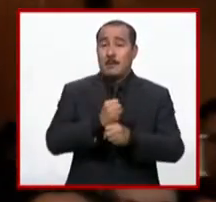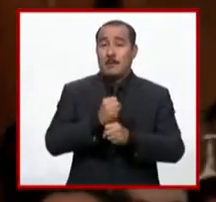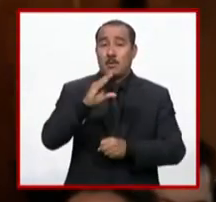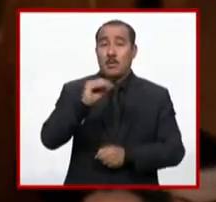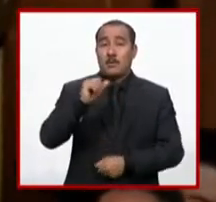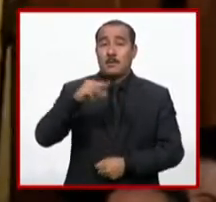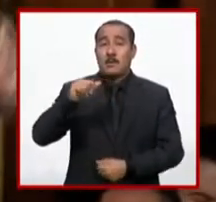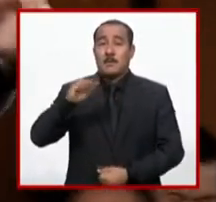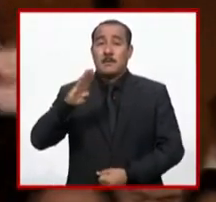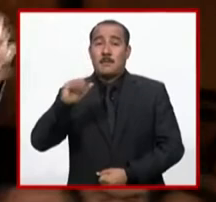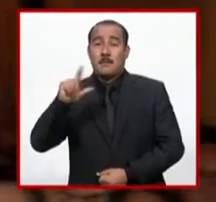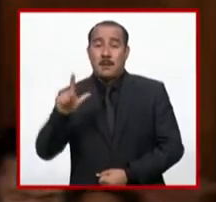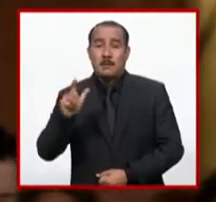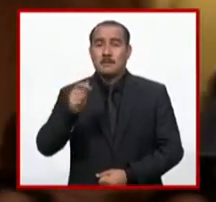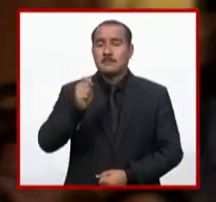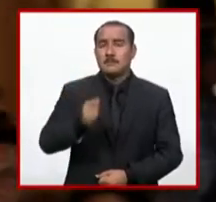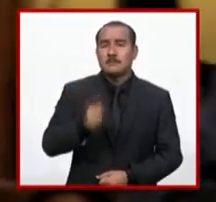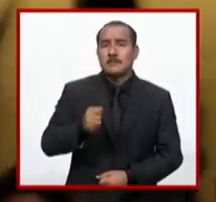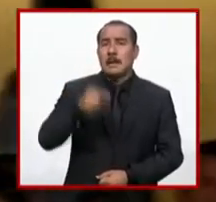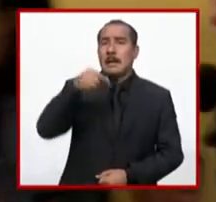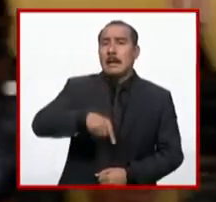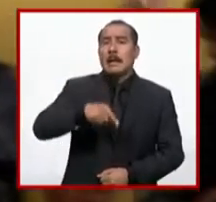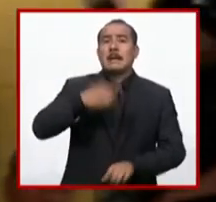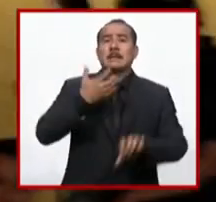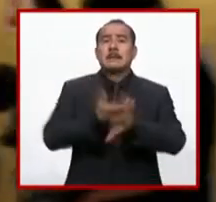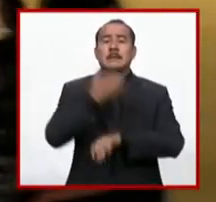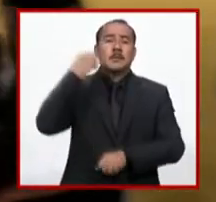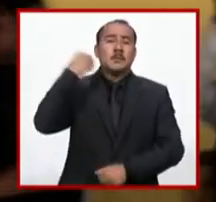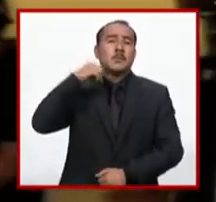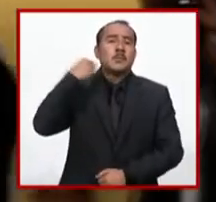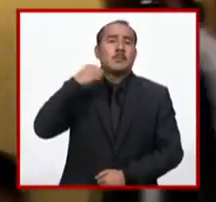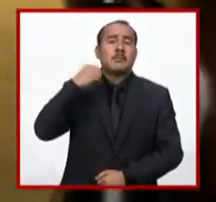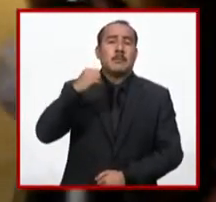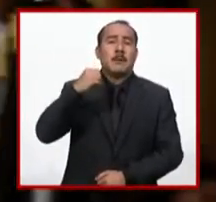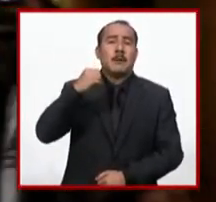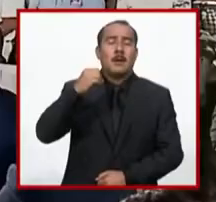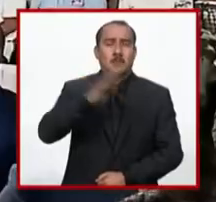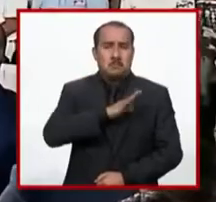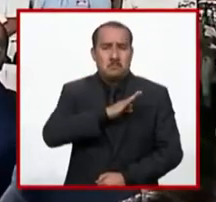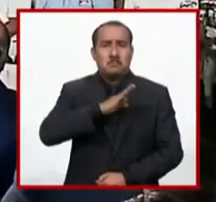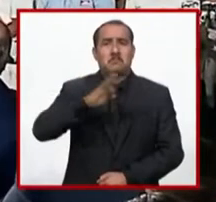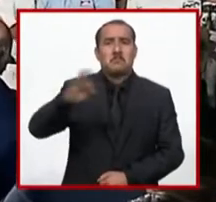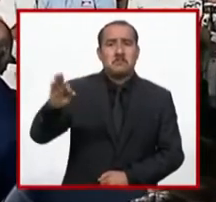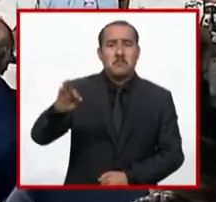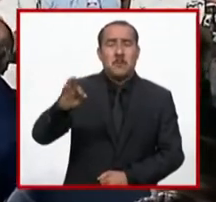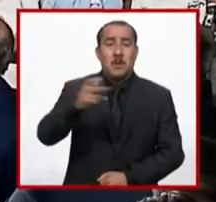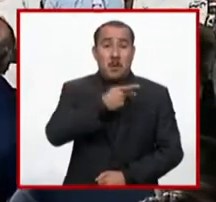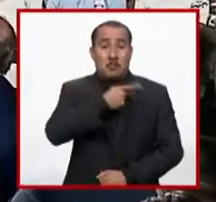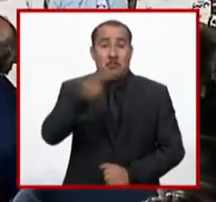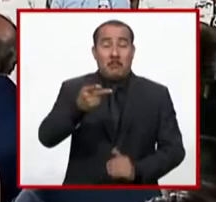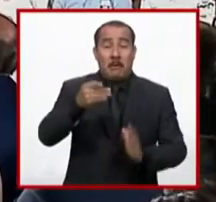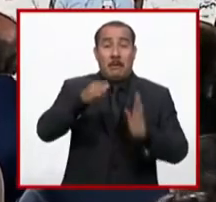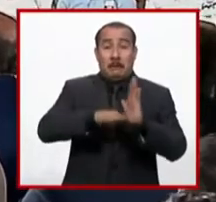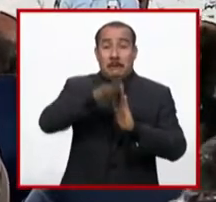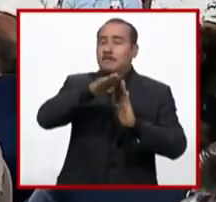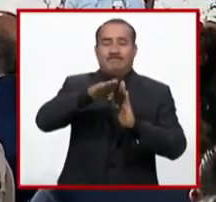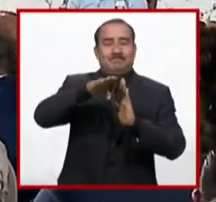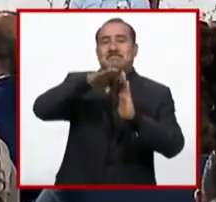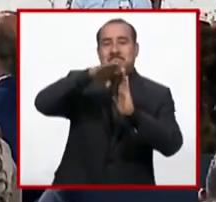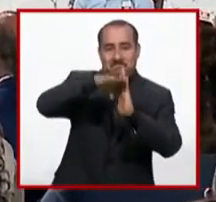Coneval, es este el estado que pudo revertir la caída de pobreza y que